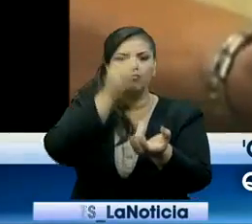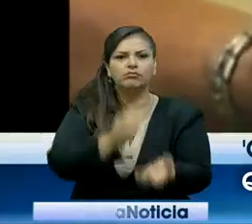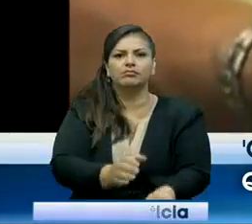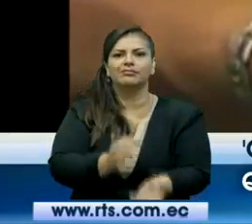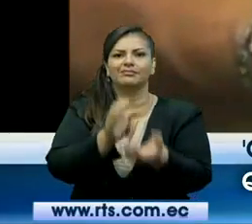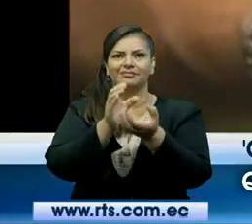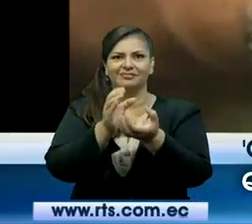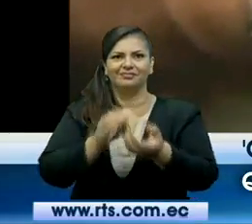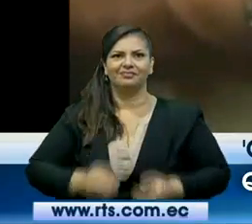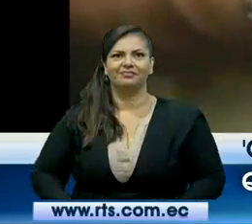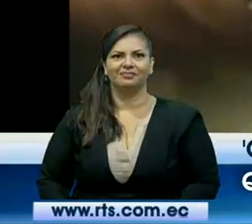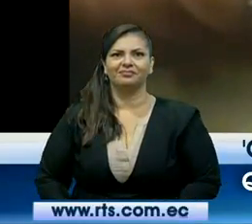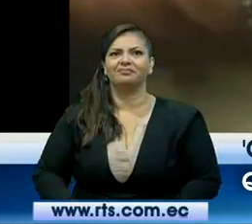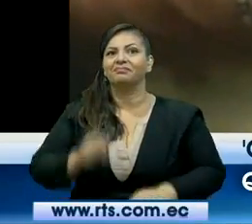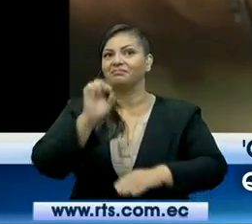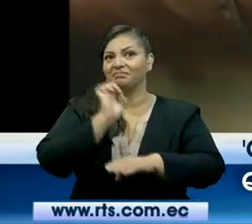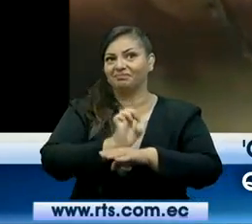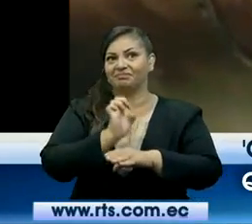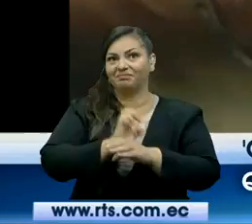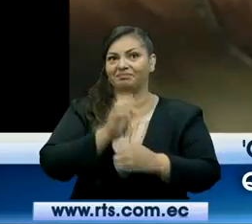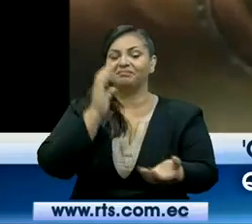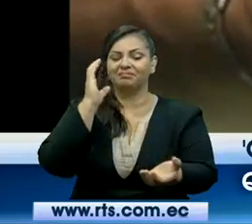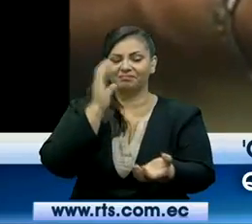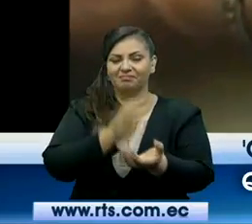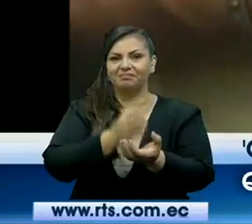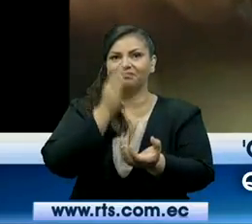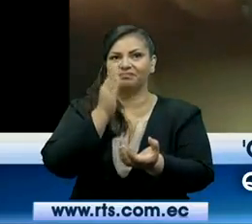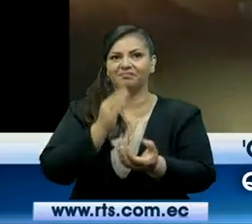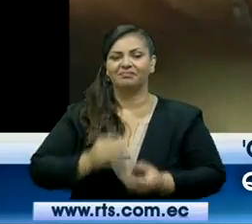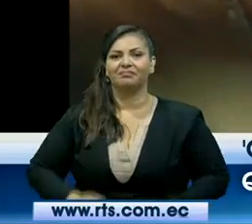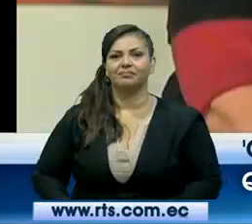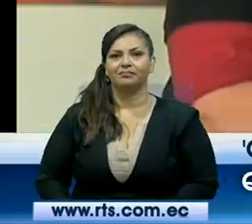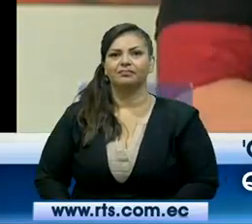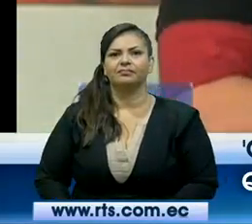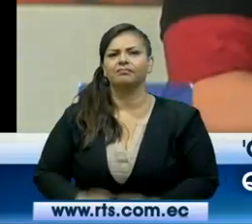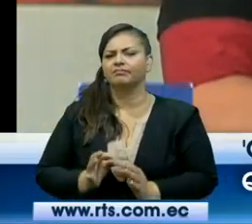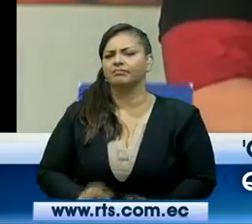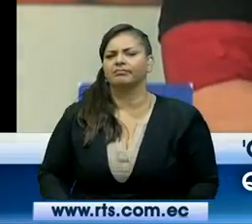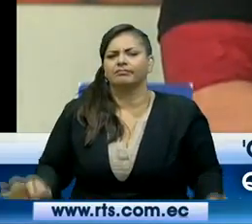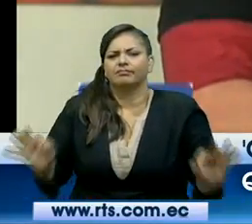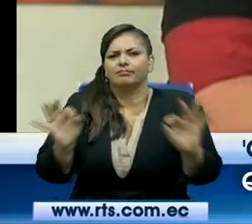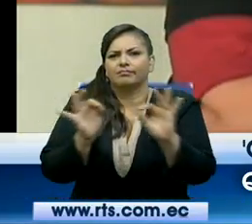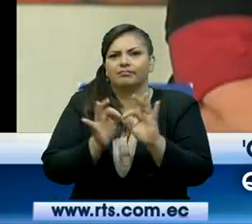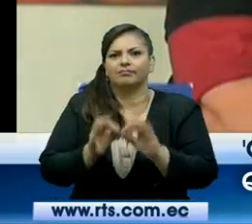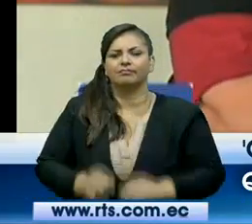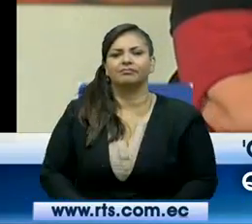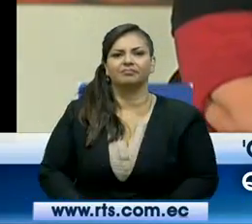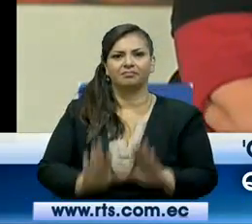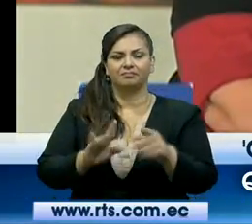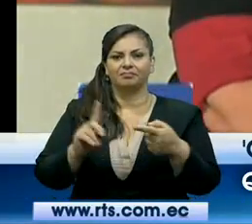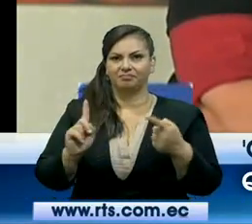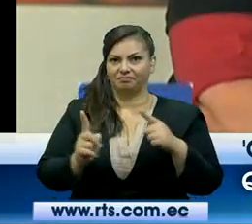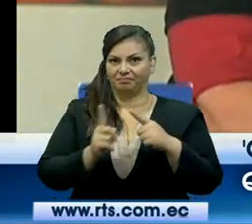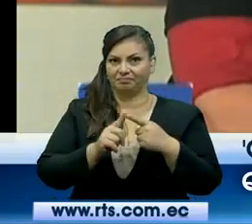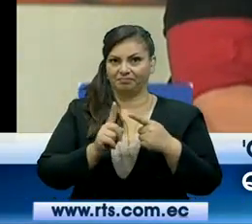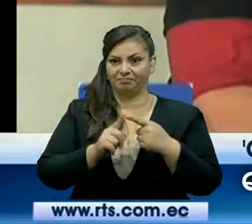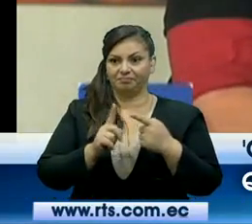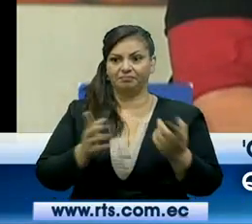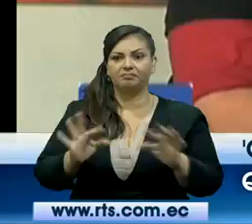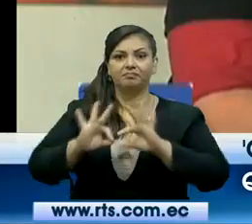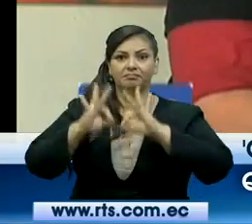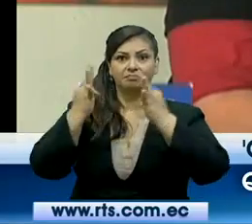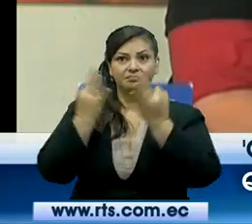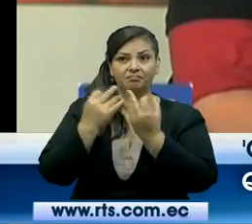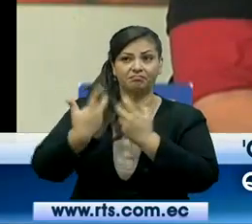para mí ha sido importante todo en la primera parte ha sido las vivencias primeras de familia que